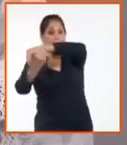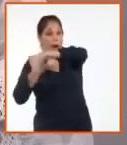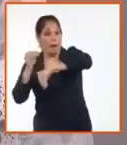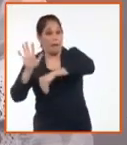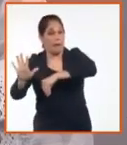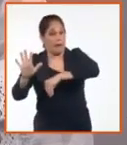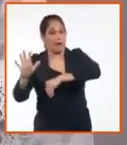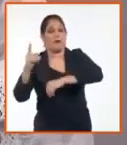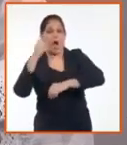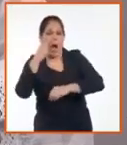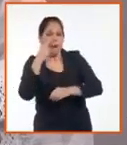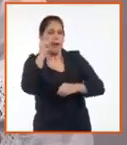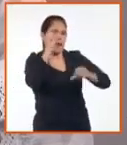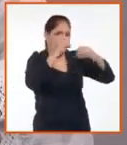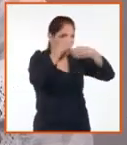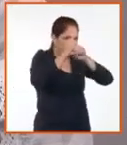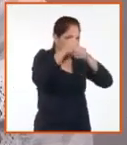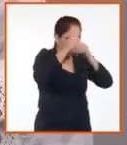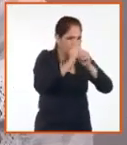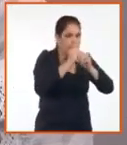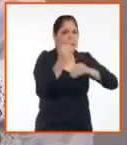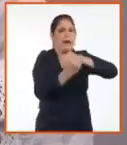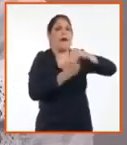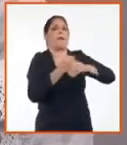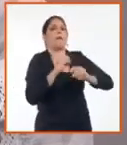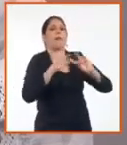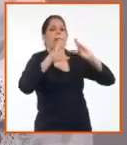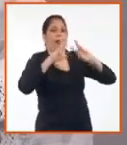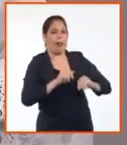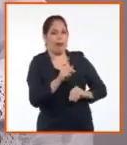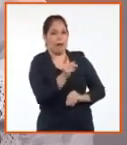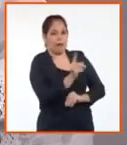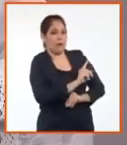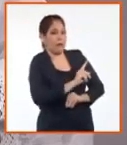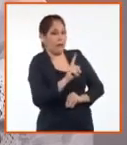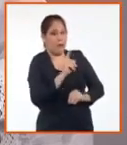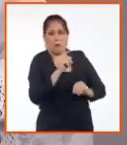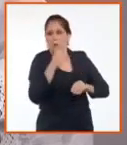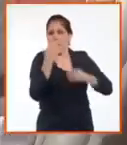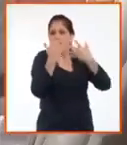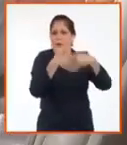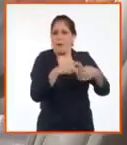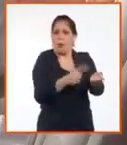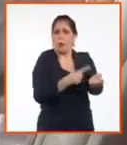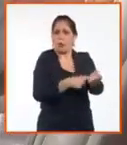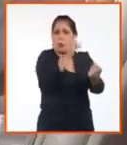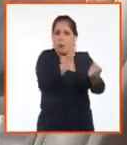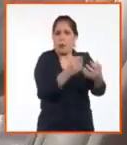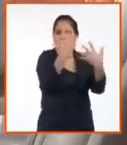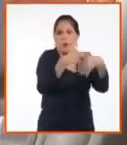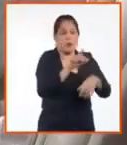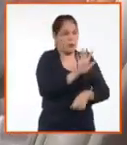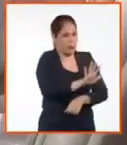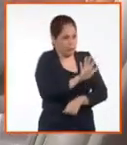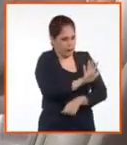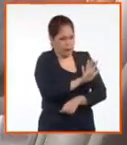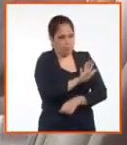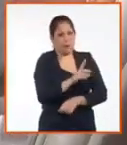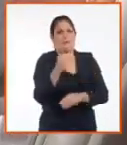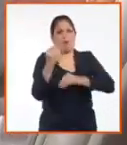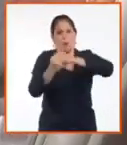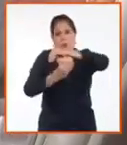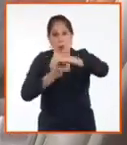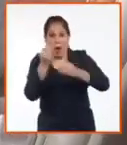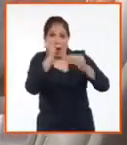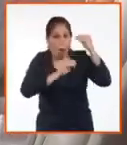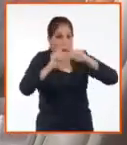proponer el cambio no es cambio de proveedor de fabricante y atraer esencias produciendo al simplemente volver a probar hay